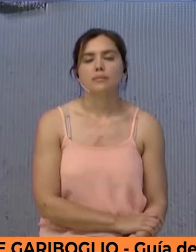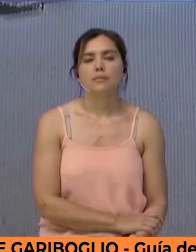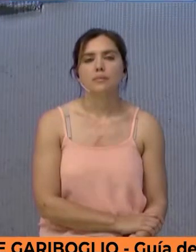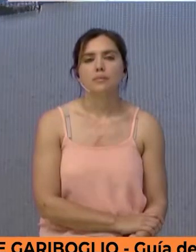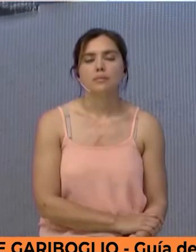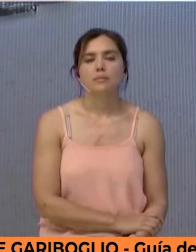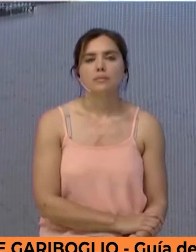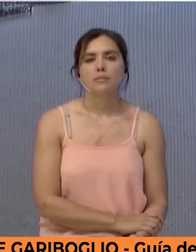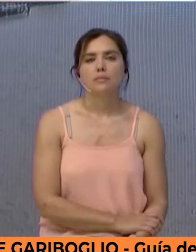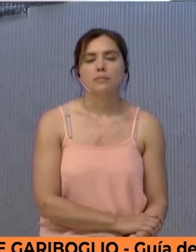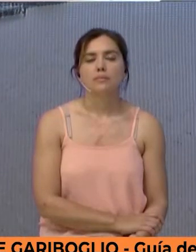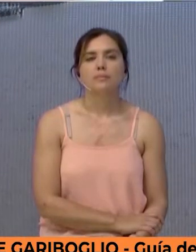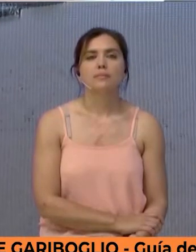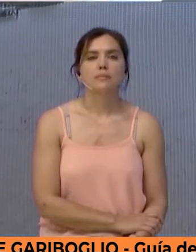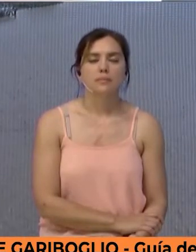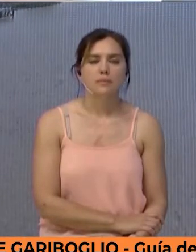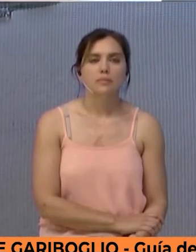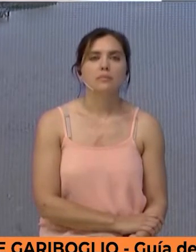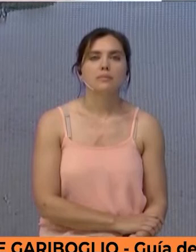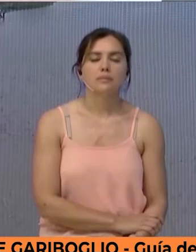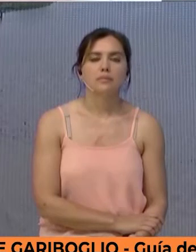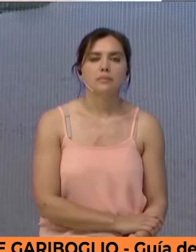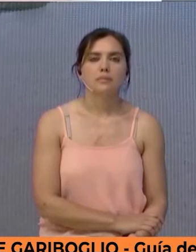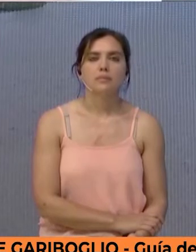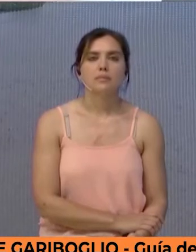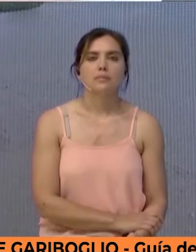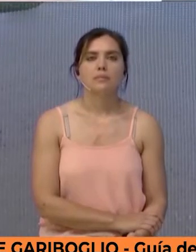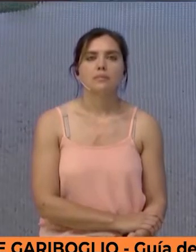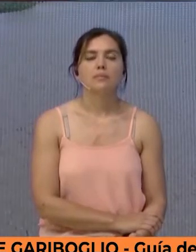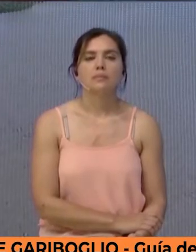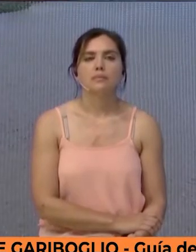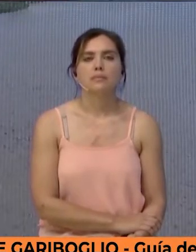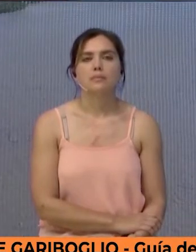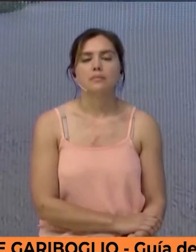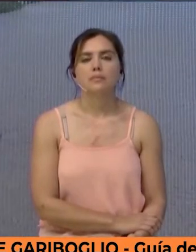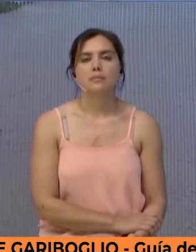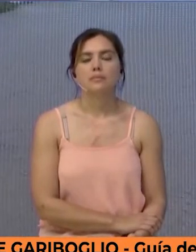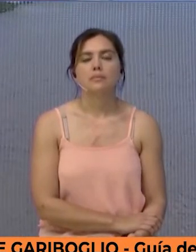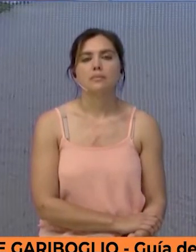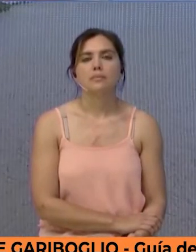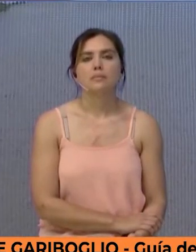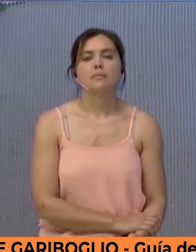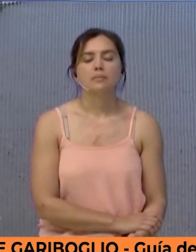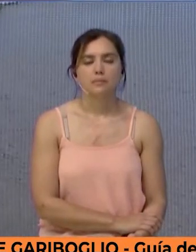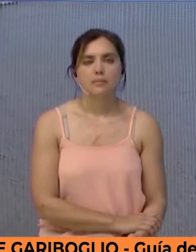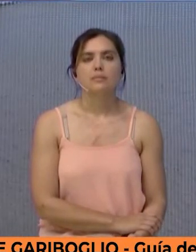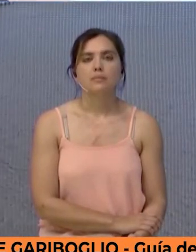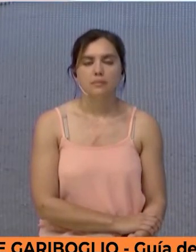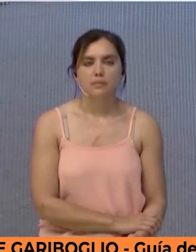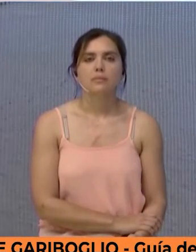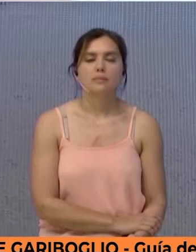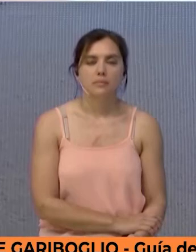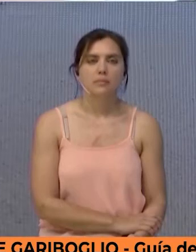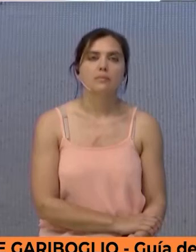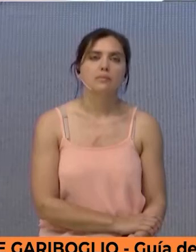educativo, le ha dado un nuevo atractivo turístico que es la visita de Quijote Gurupí. Es un recorrido muy sencillo,